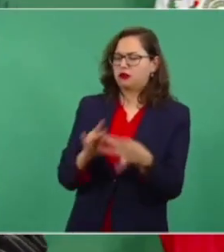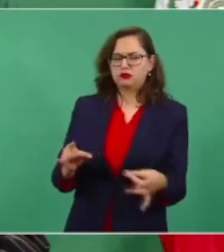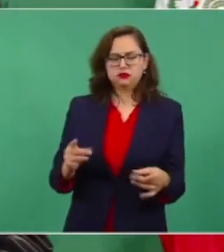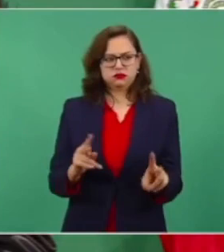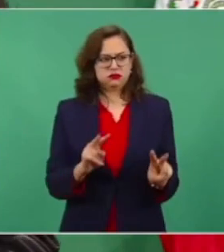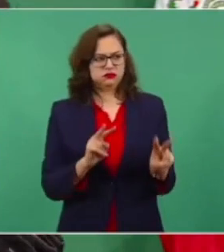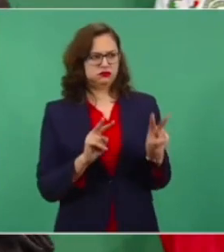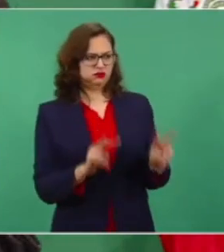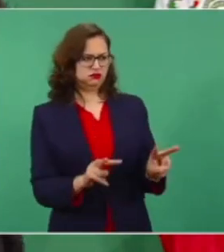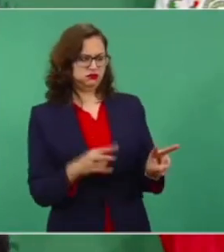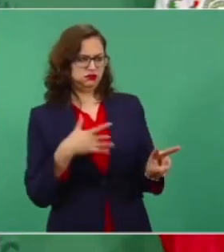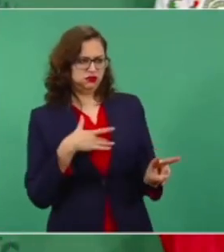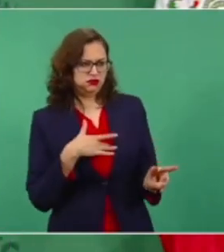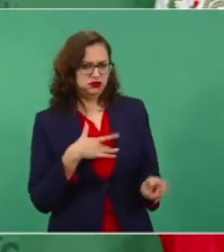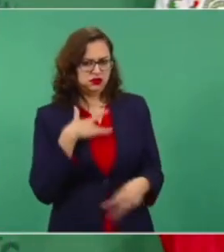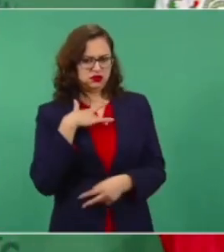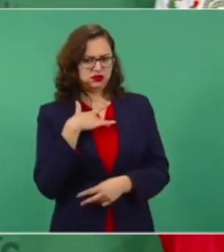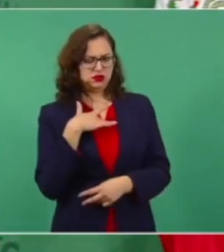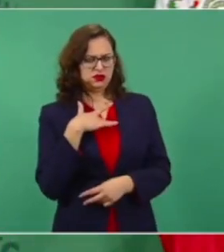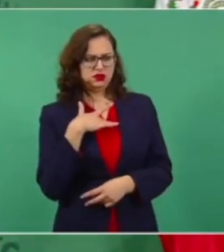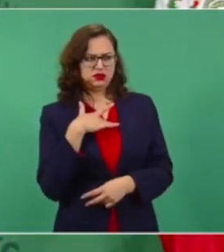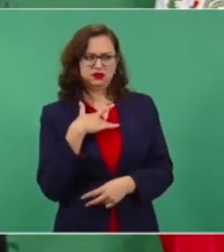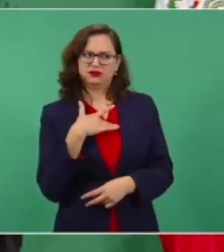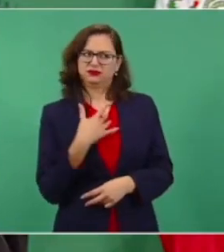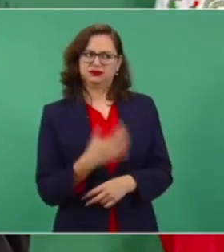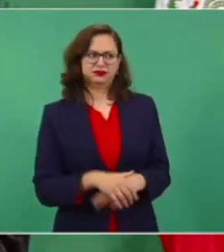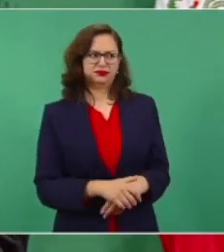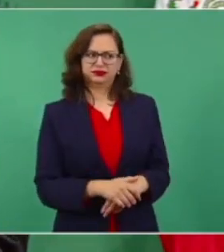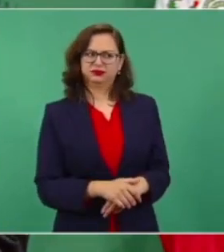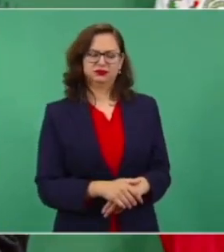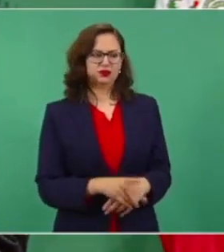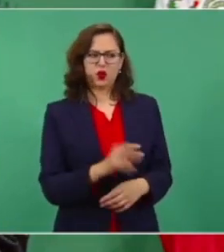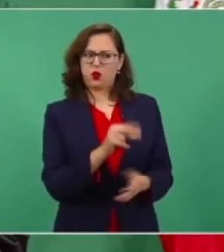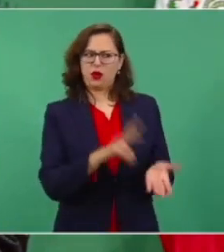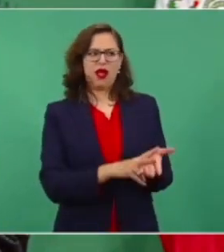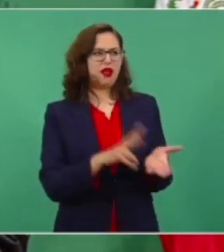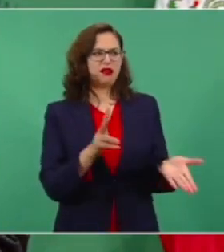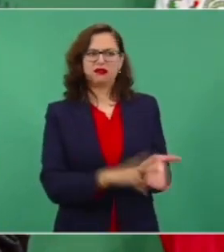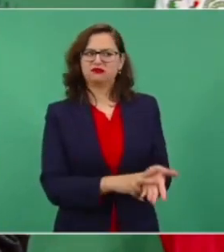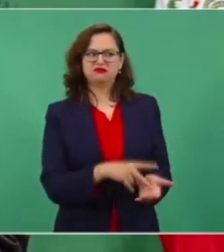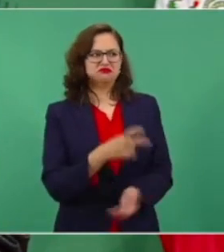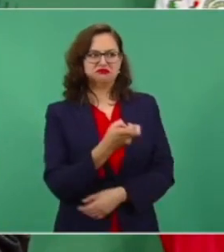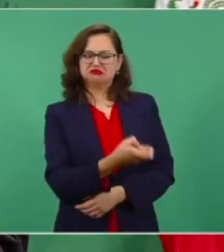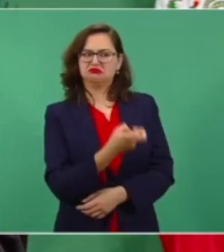desde mi punto de vista, muy endebles,